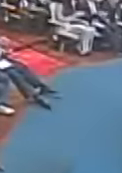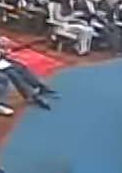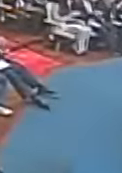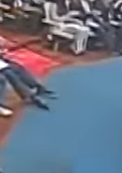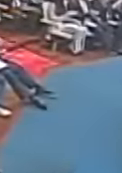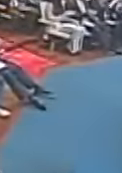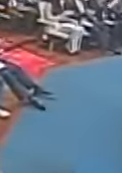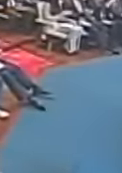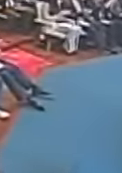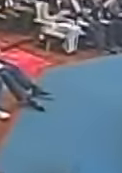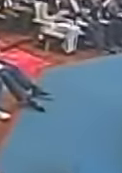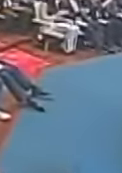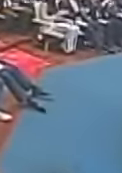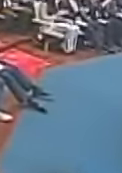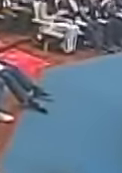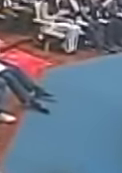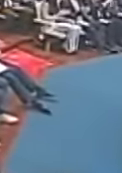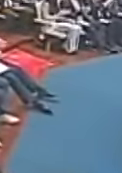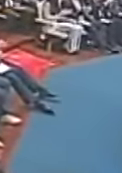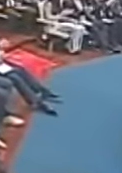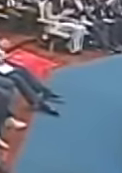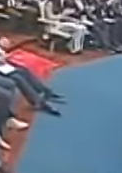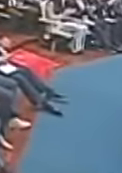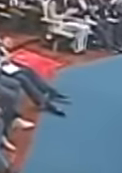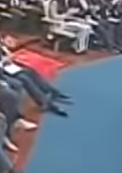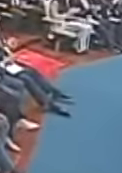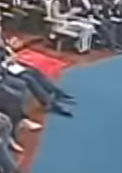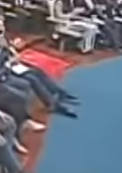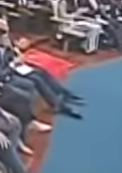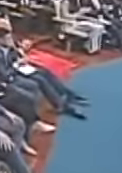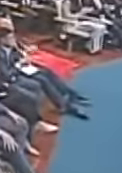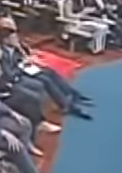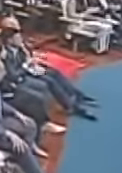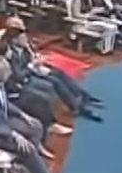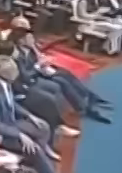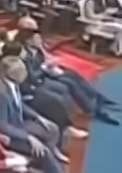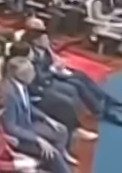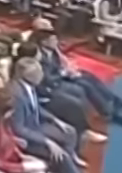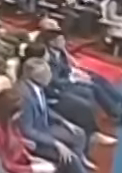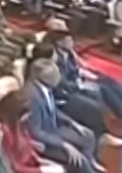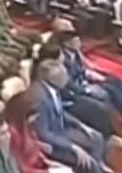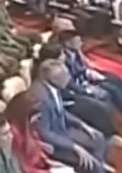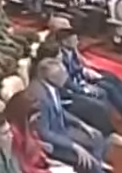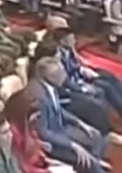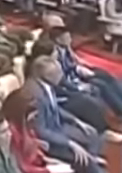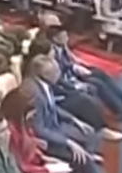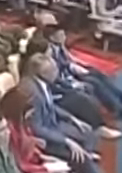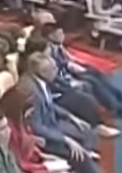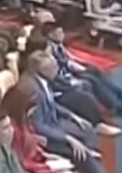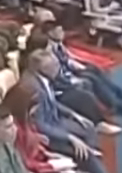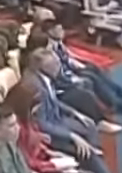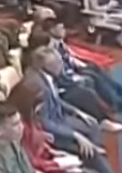Y justamente la intención de